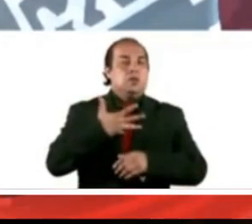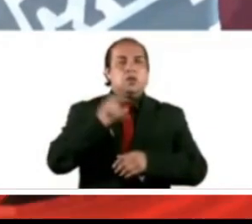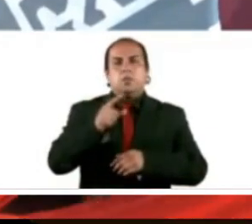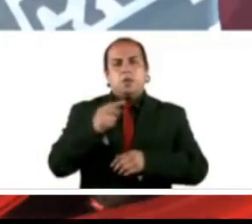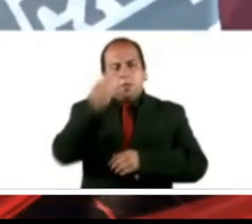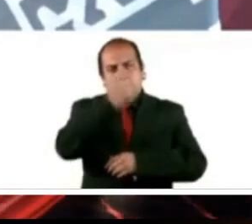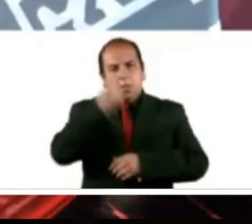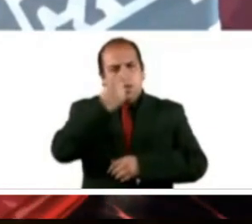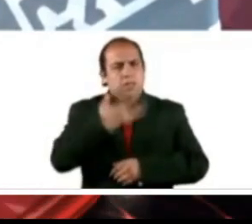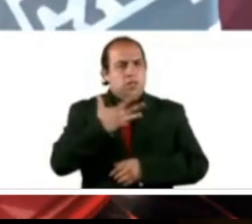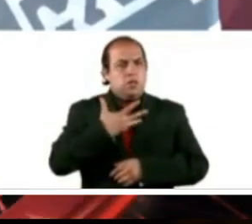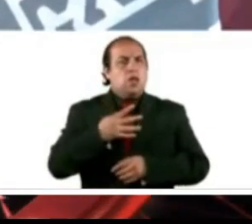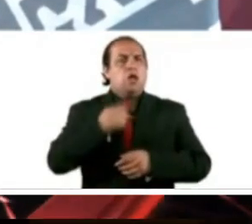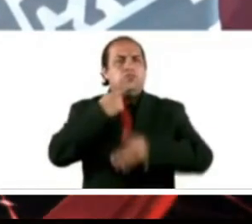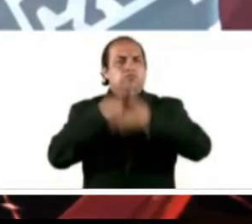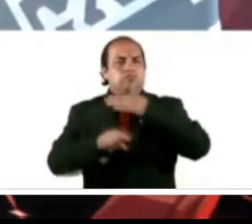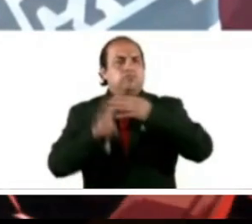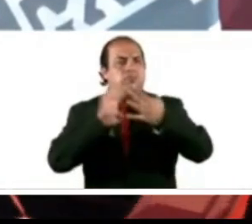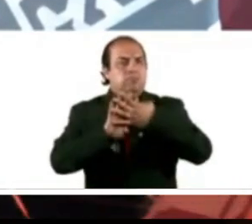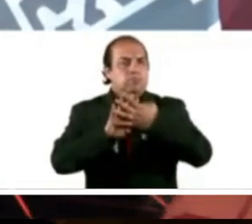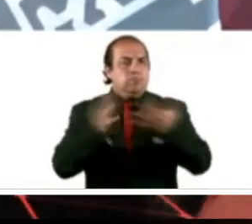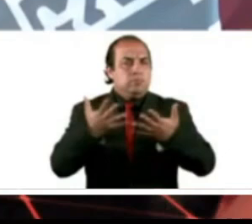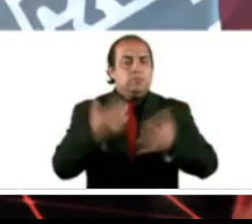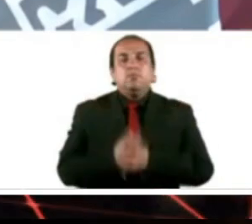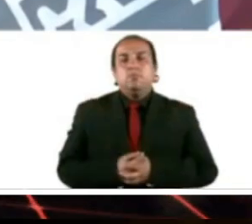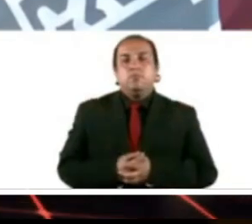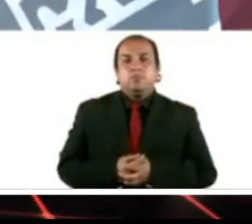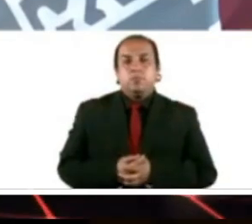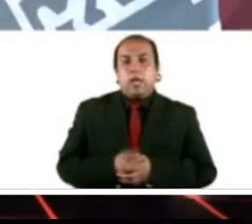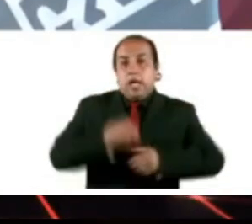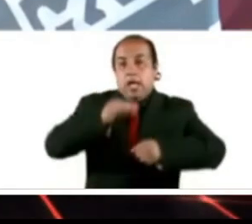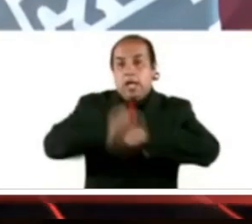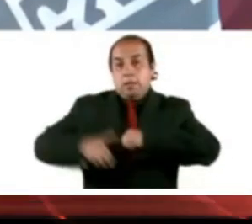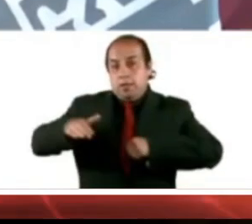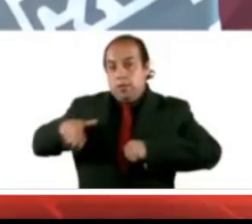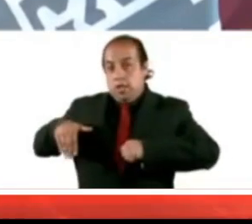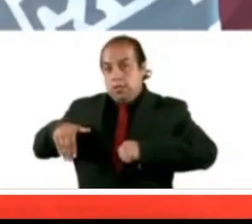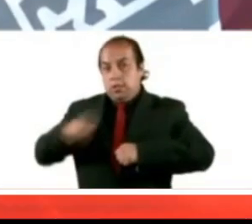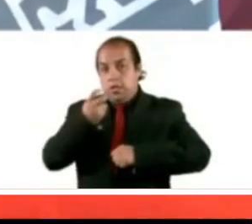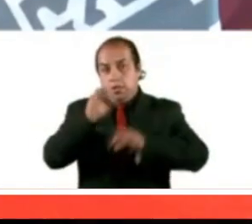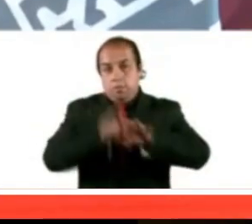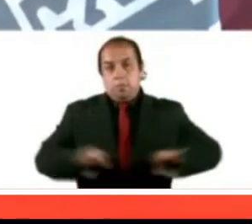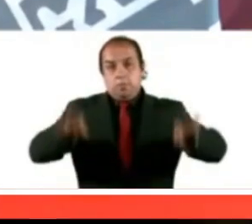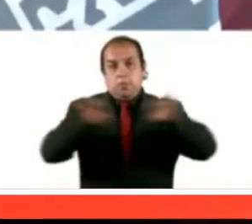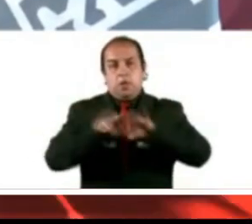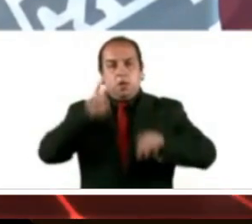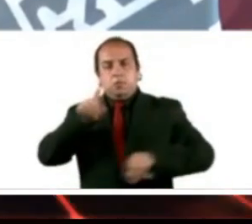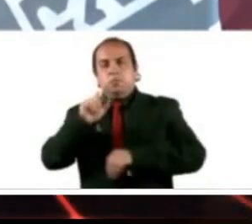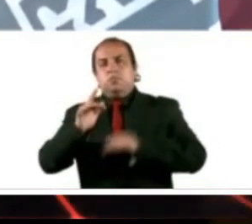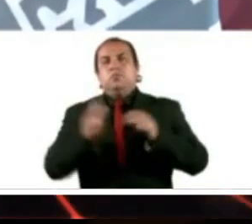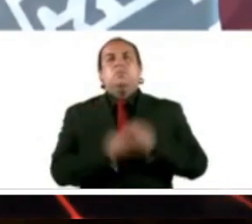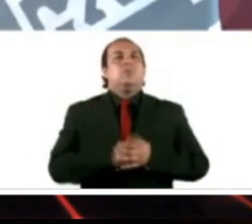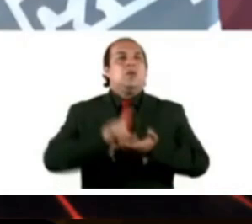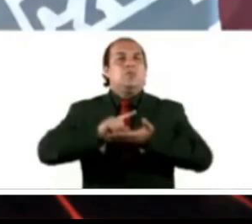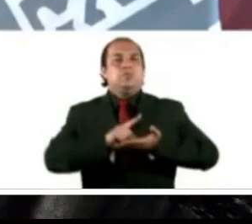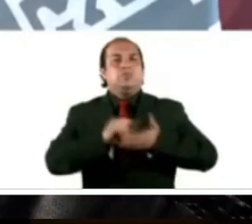penal. Se hizo una terminación anticipada, que esto es importante, porque lo he visto también en redes. No